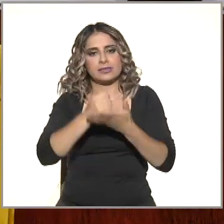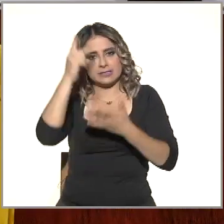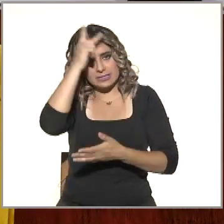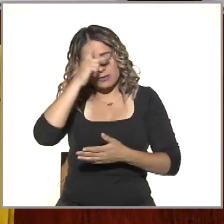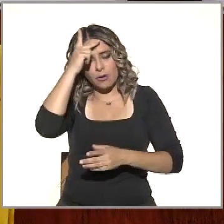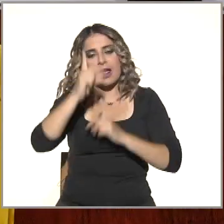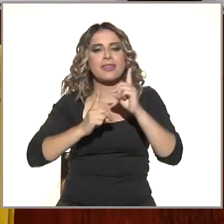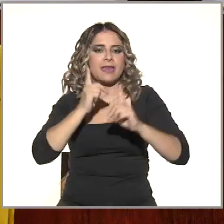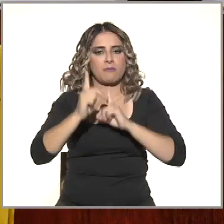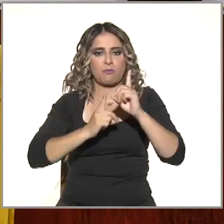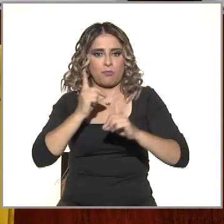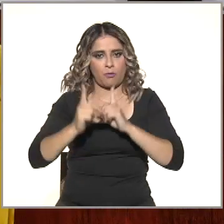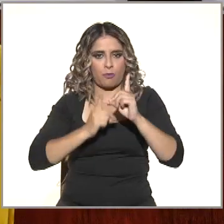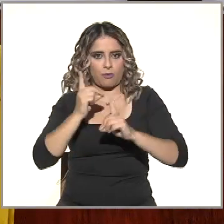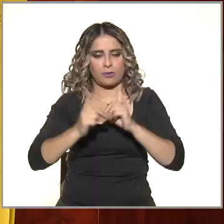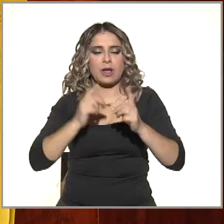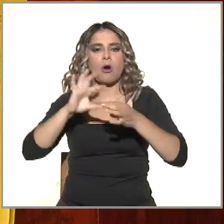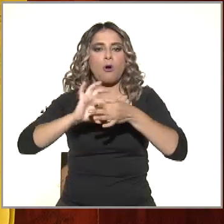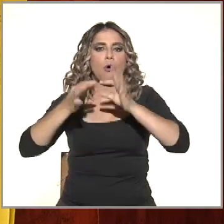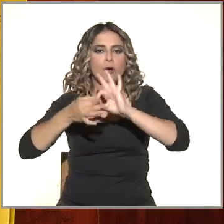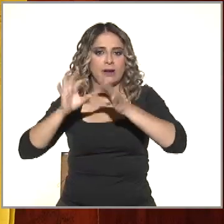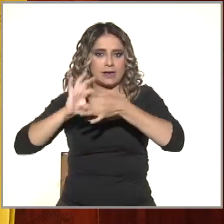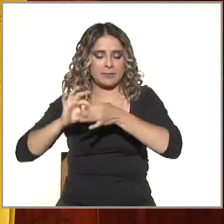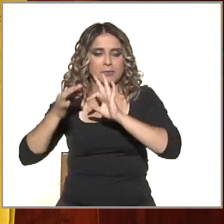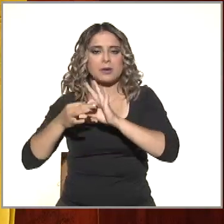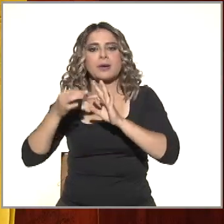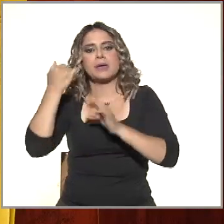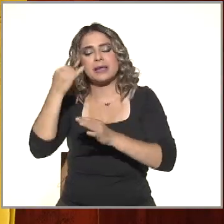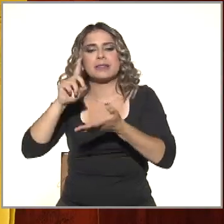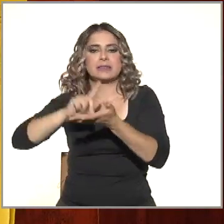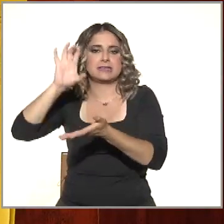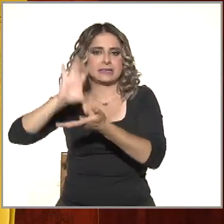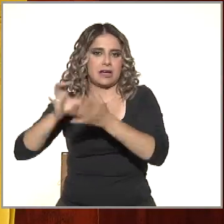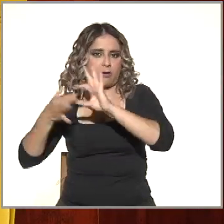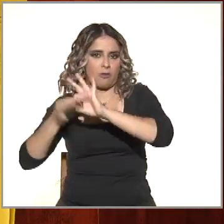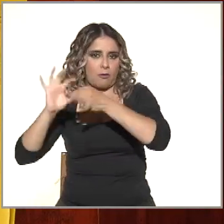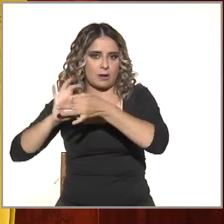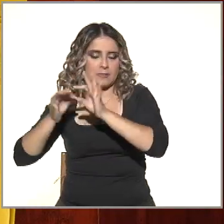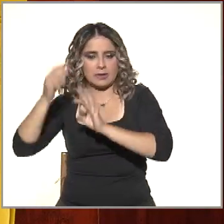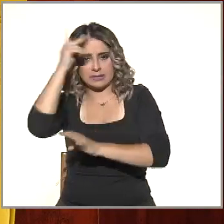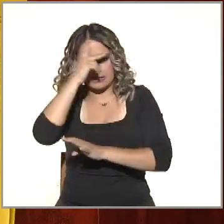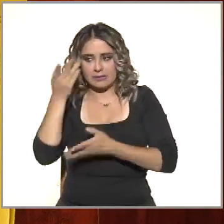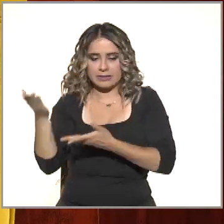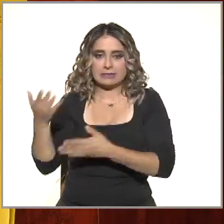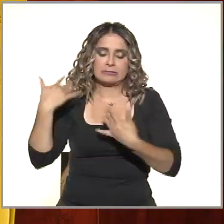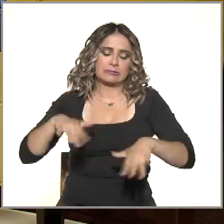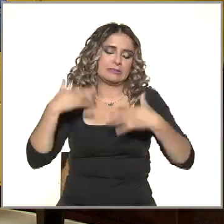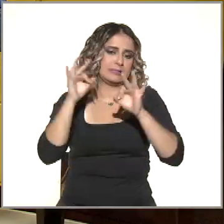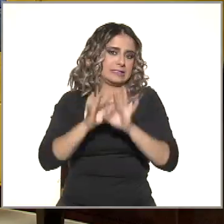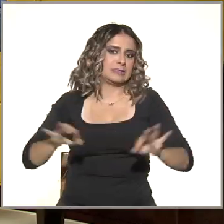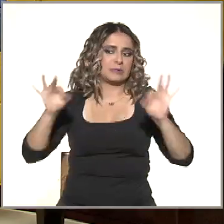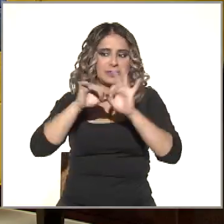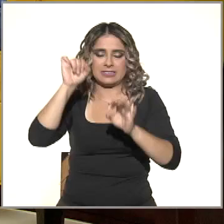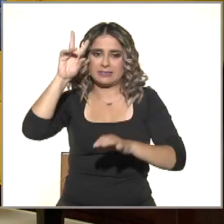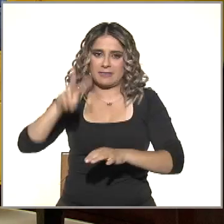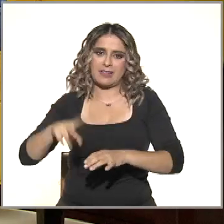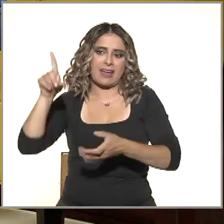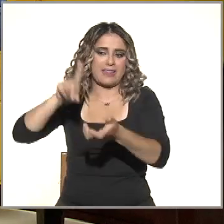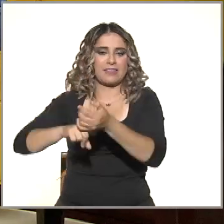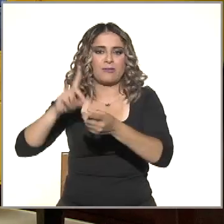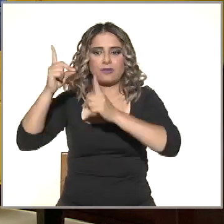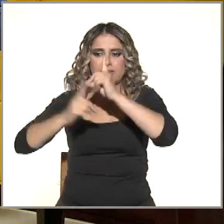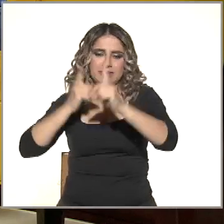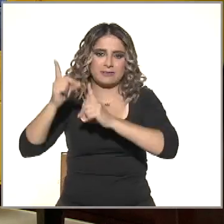del deporte, de deportistas olímpicos y paralímpicos. Qué importantes las palabras en esa área. Margarita, ¿cómo